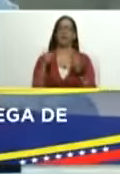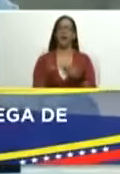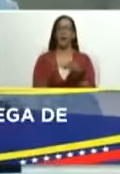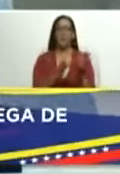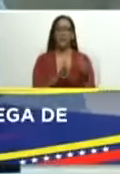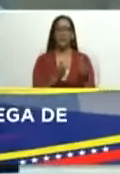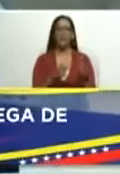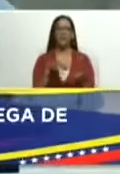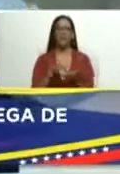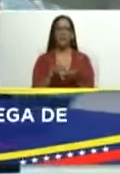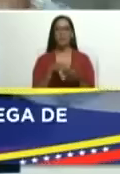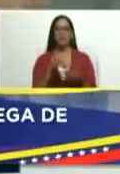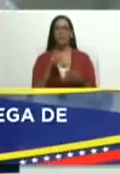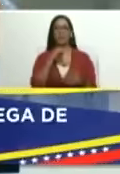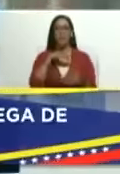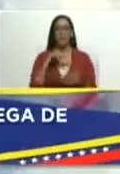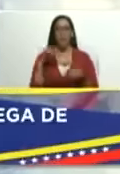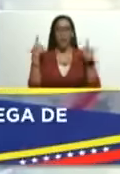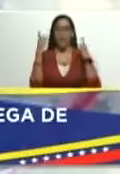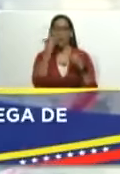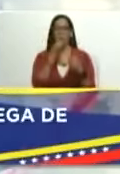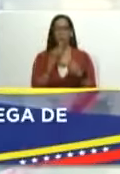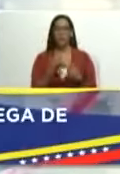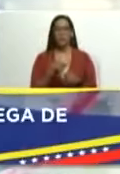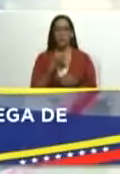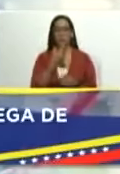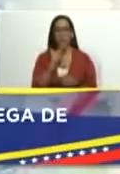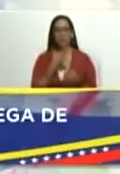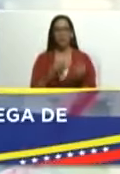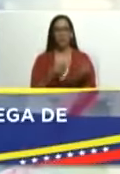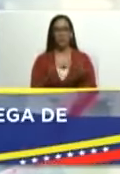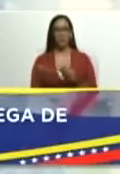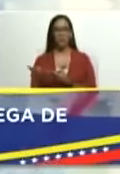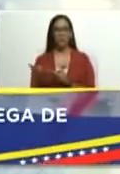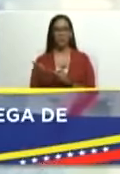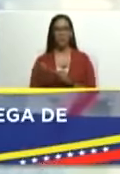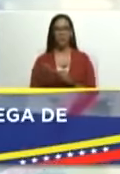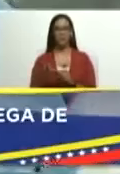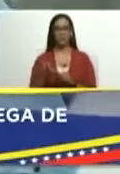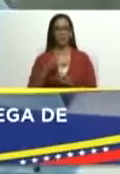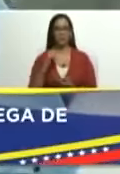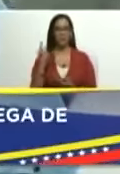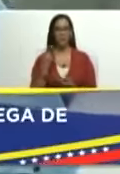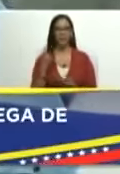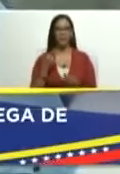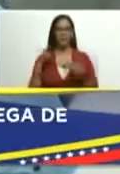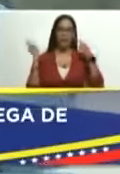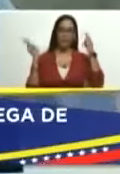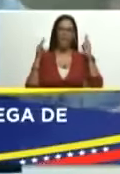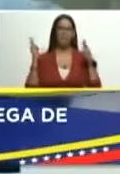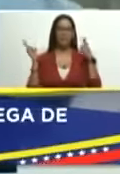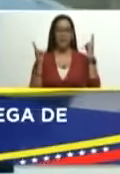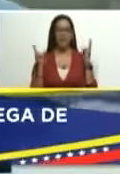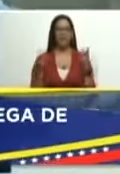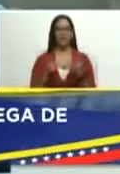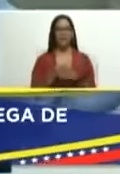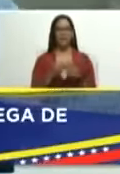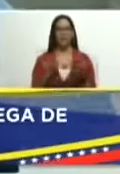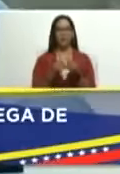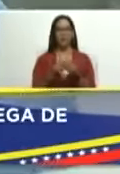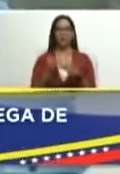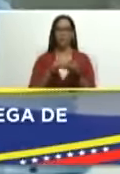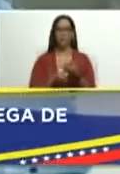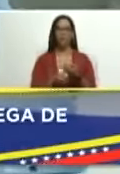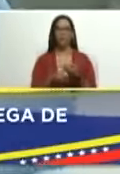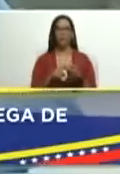casco histórico de La Guaira, que está hermoso, bello, y que lo invito, mi comandante presidente, no solamente a pasear el casco histórico de La Guaira con la primera